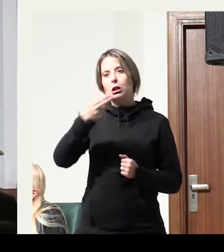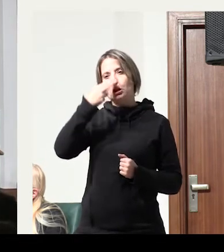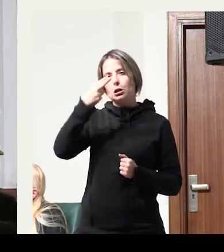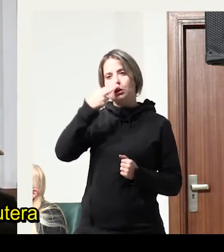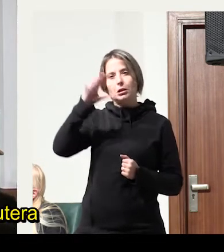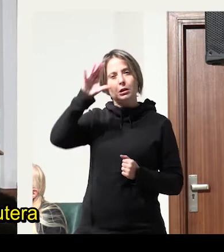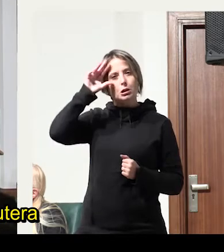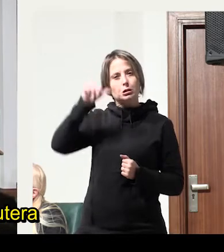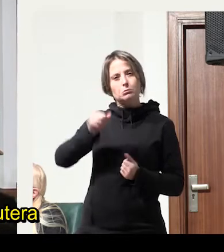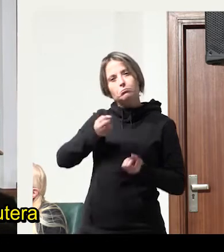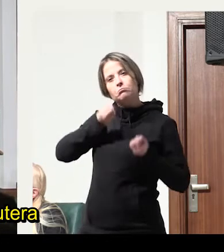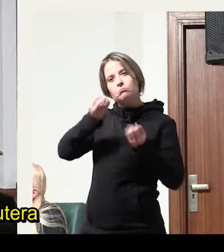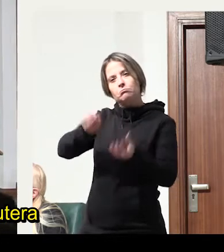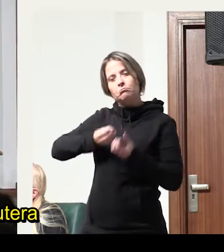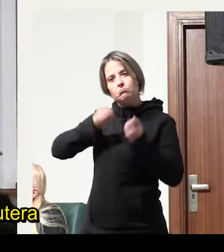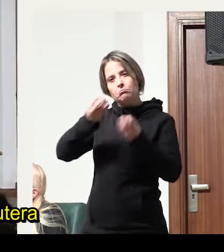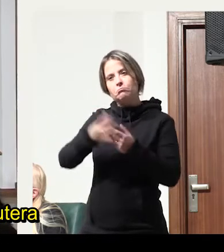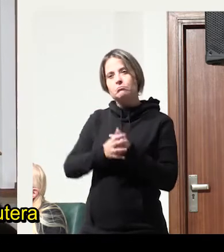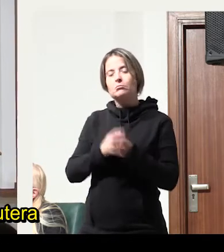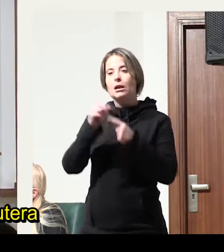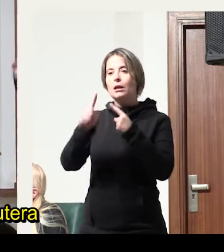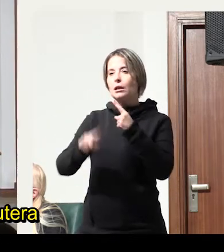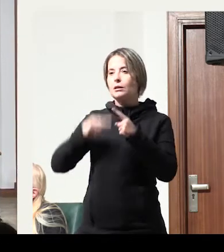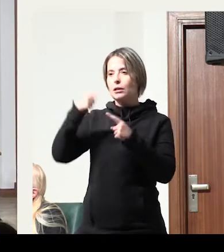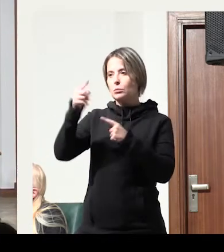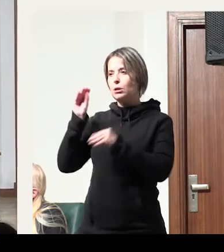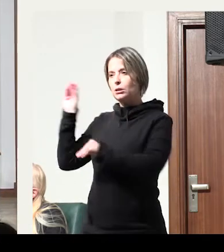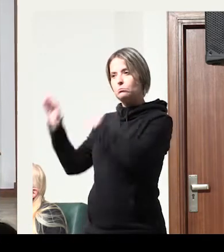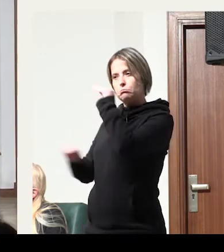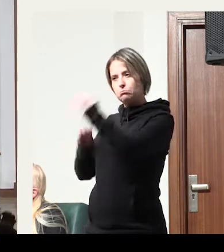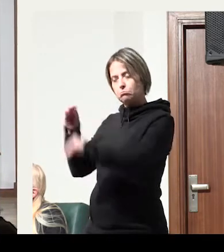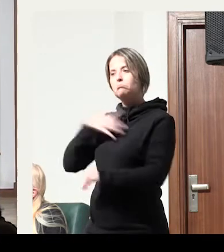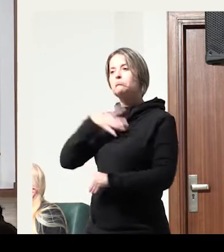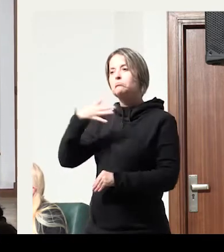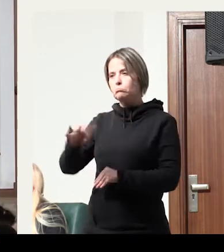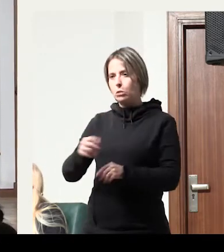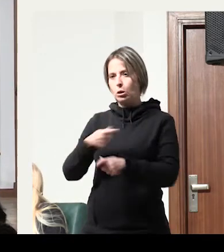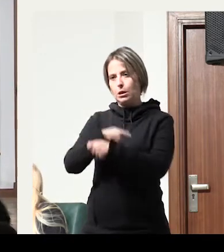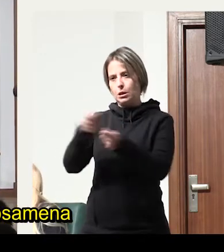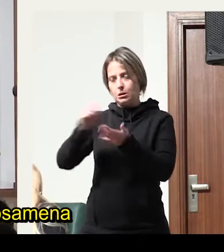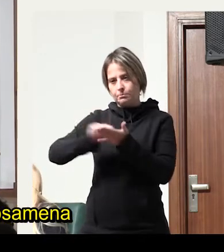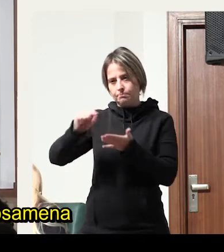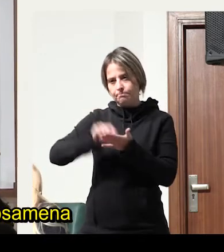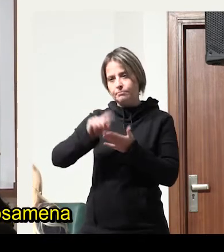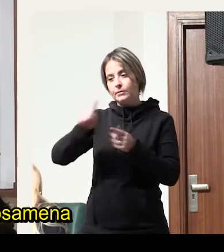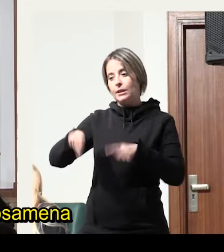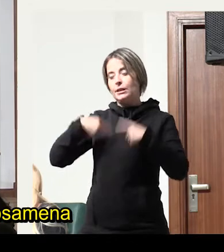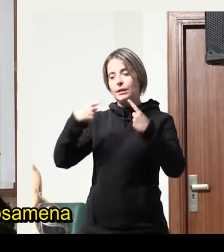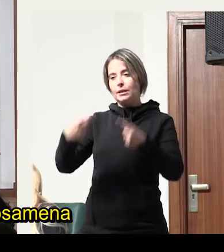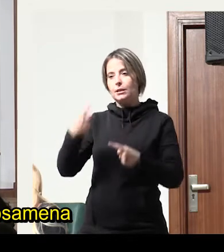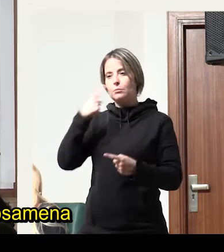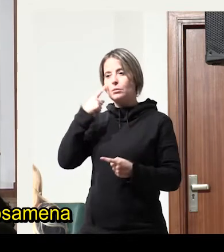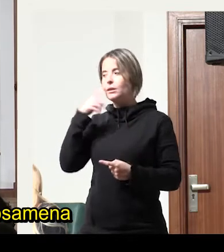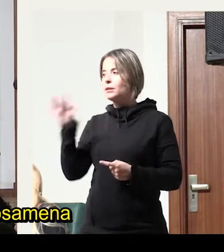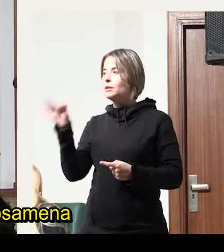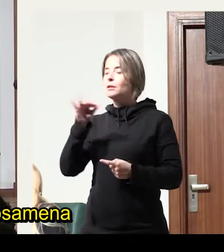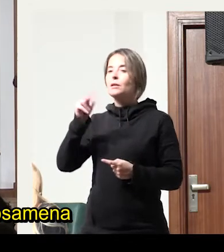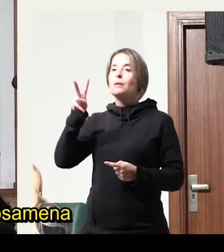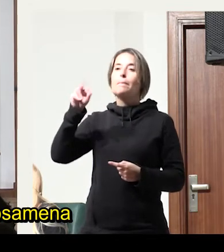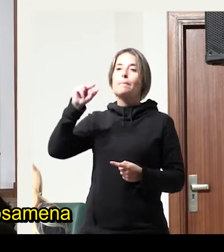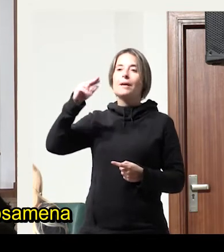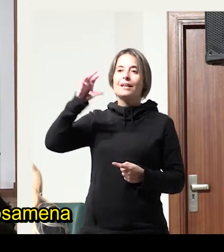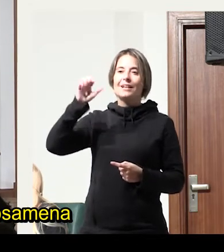zaituztet. Ondoren, zuen galderak erantzutera pasatuko gara eta azkenik, bizan zareak Virginiaren Gela jardueraren